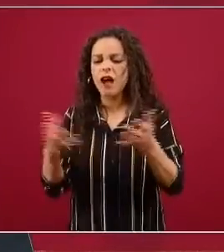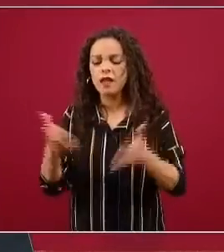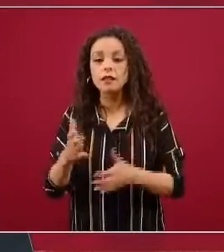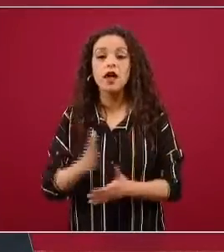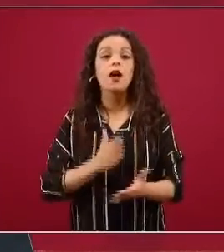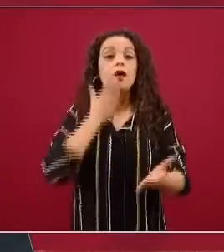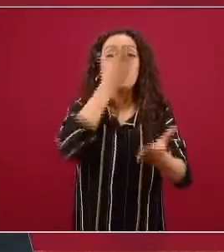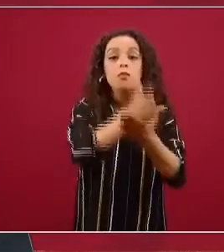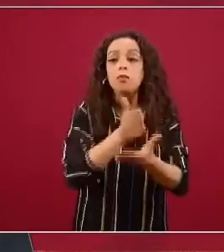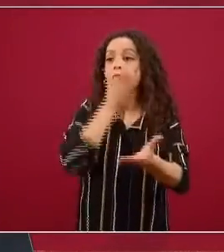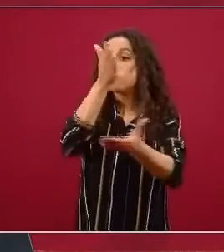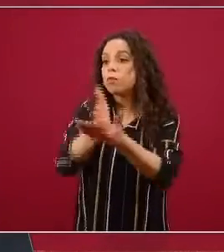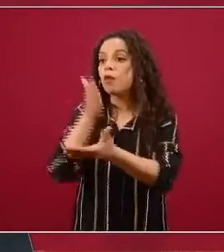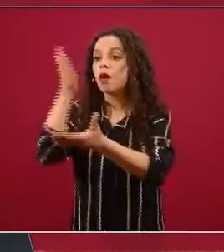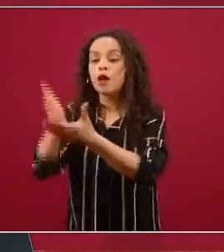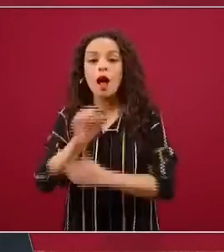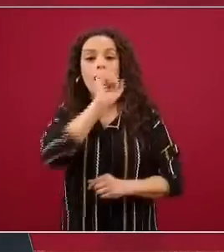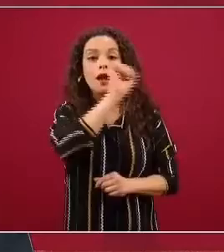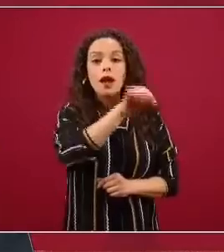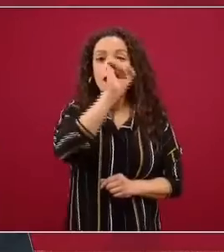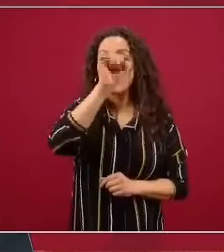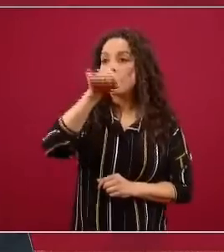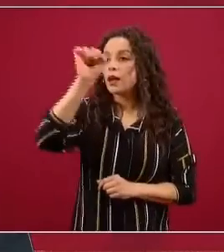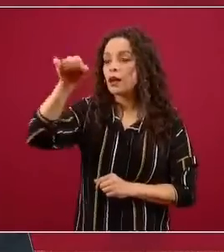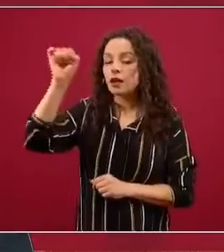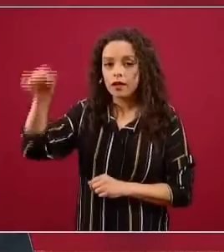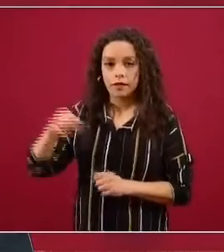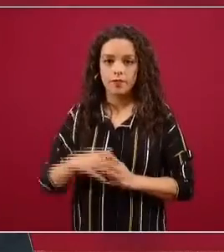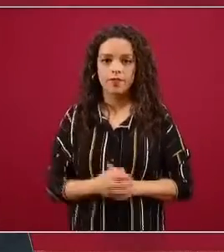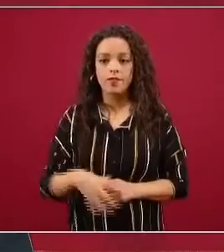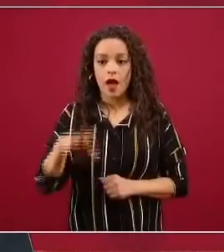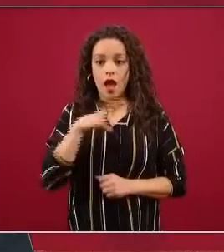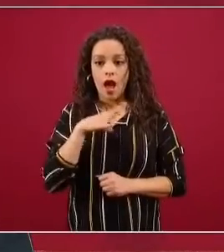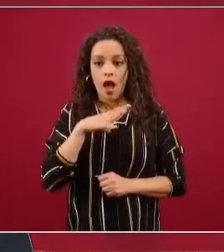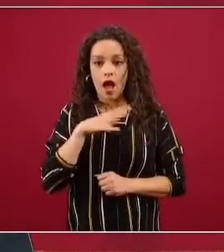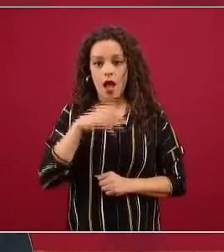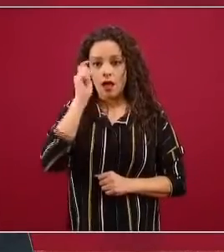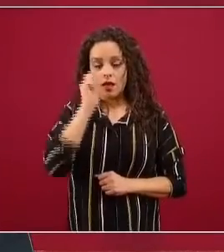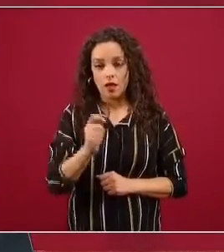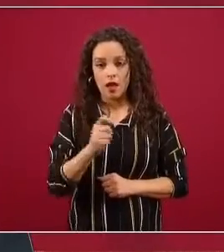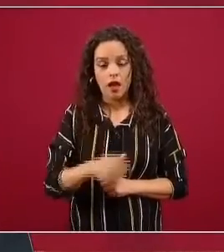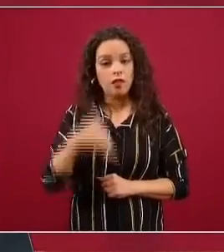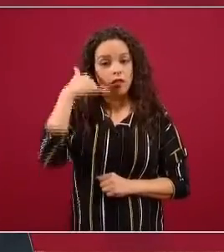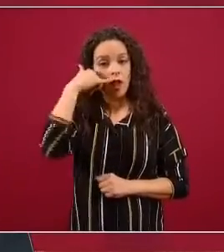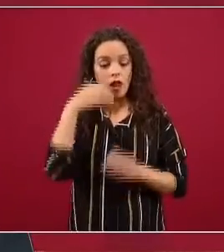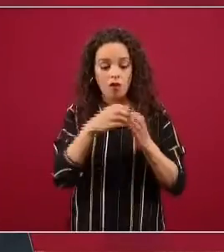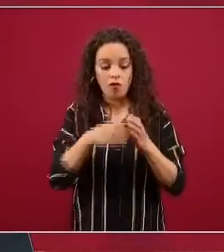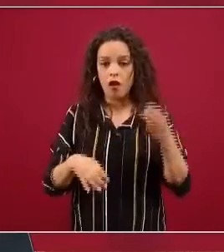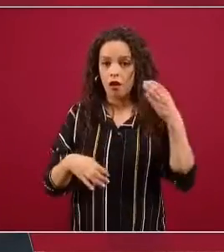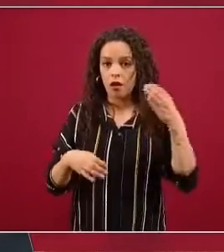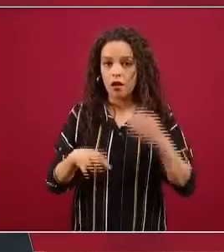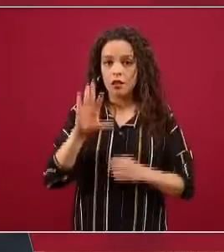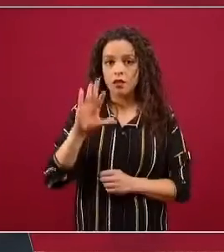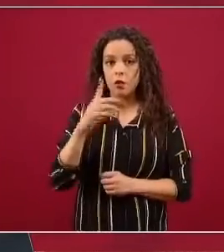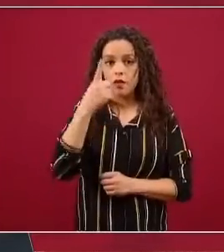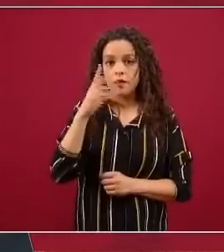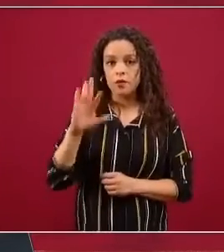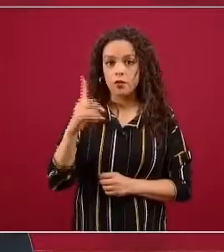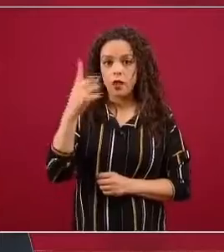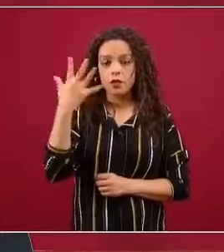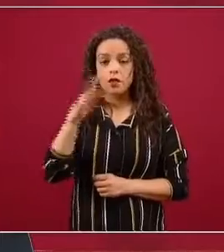aplicación móvil que, a través de un mensaje SMS al